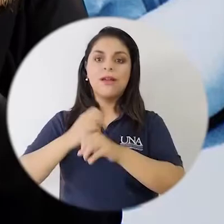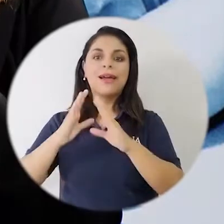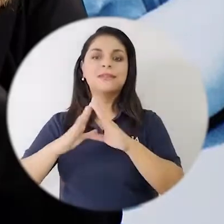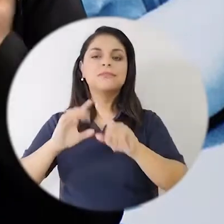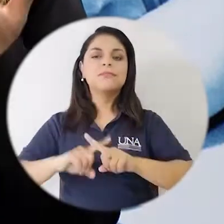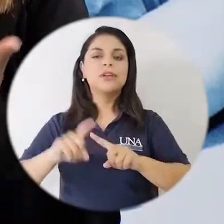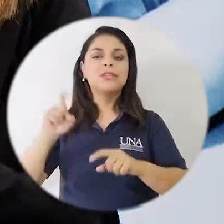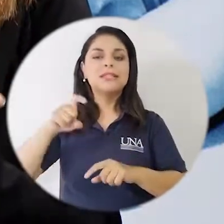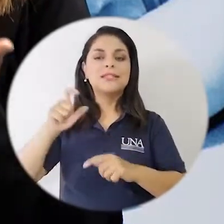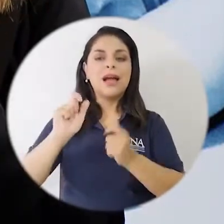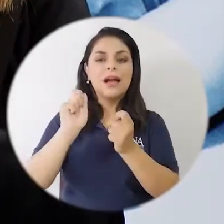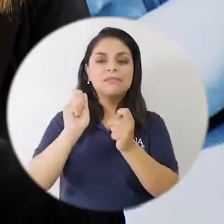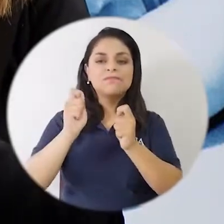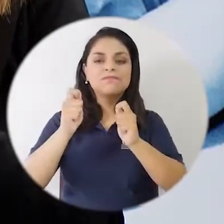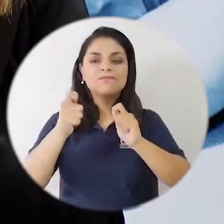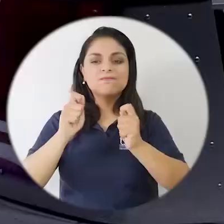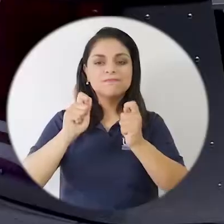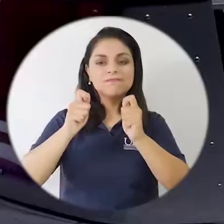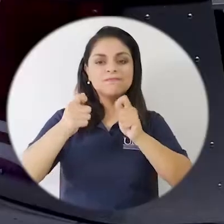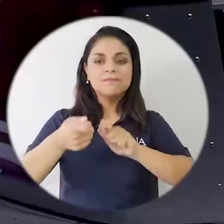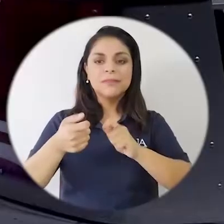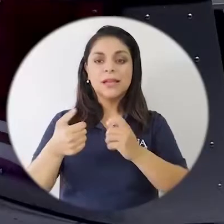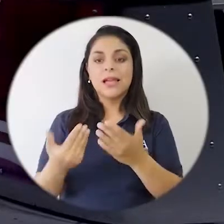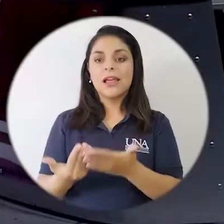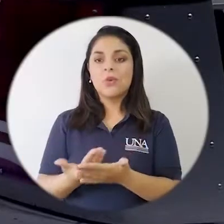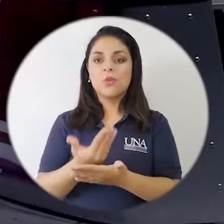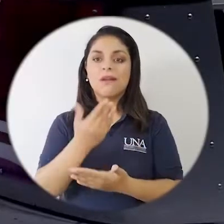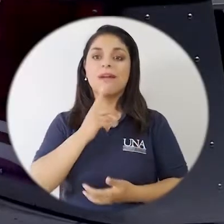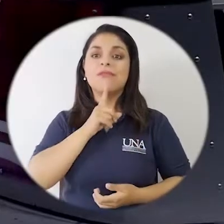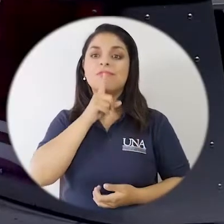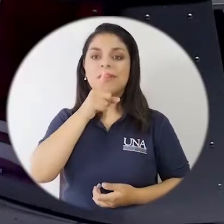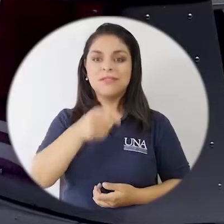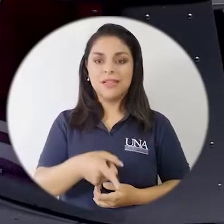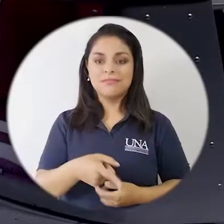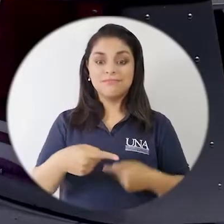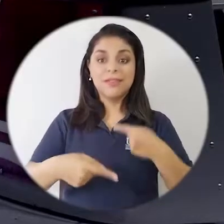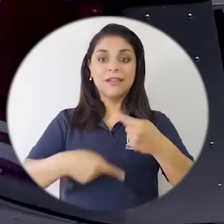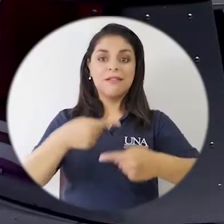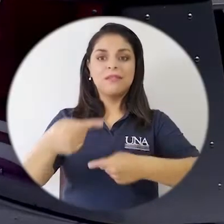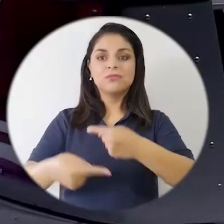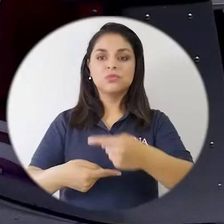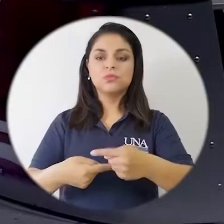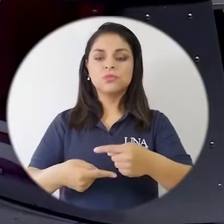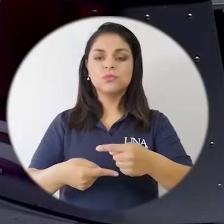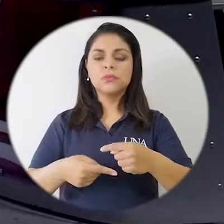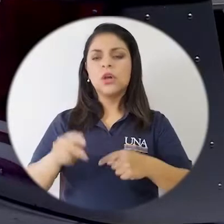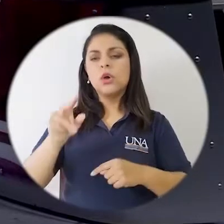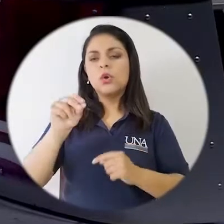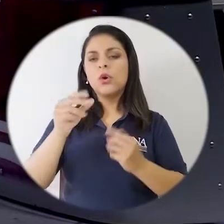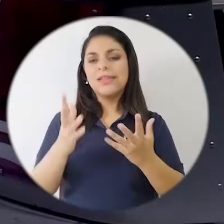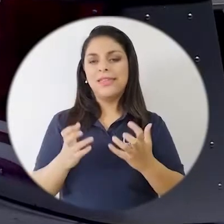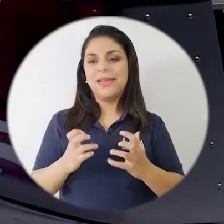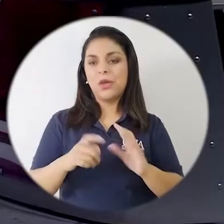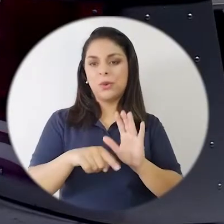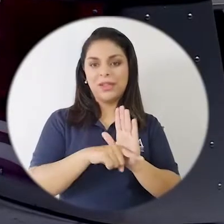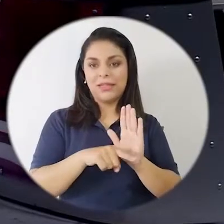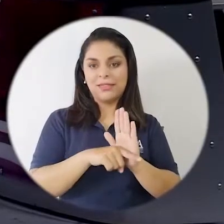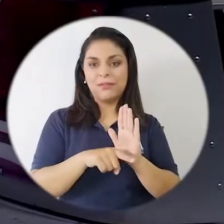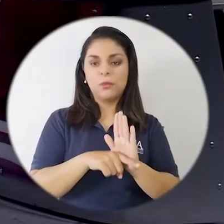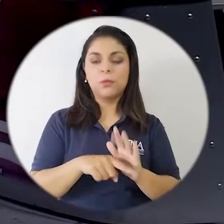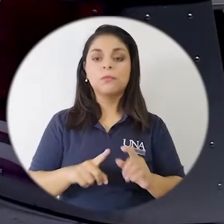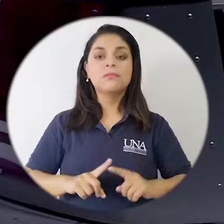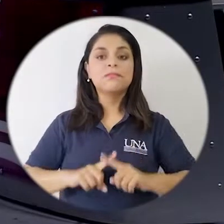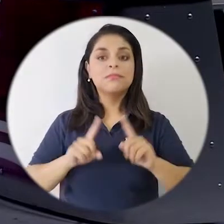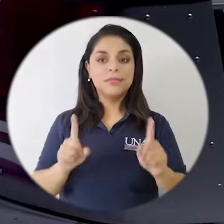que ajustarla a esa nueva realidad a la que vamos, porque esa nueva realidad no es por ser negativa, ¿verdad?